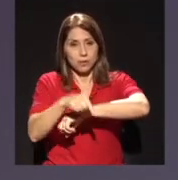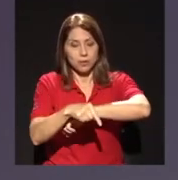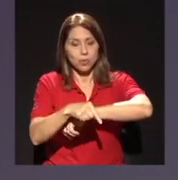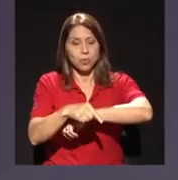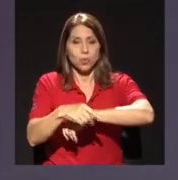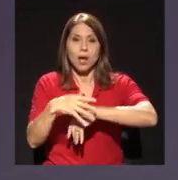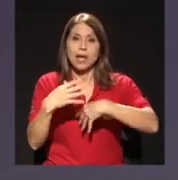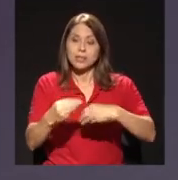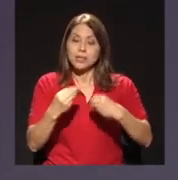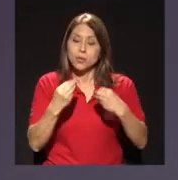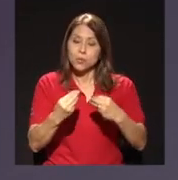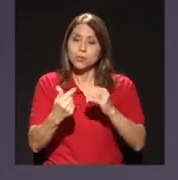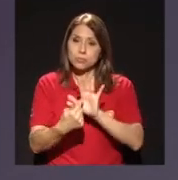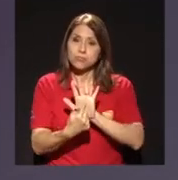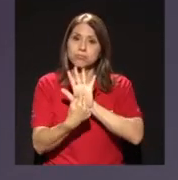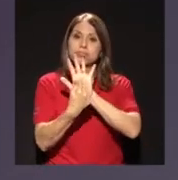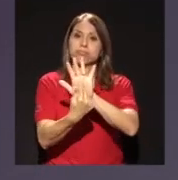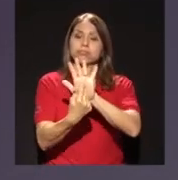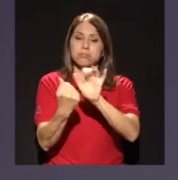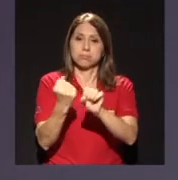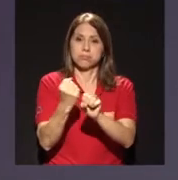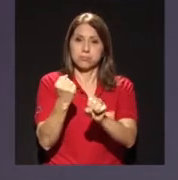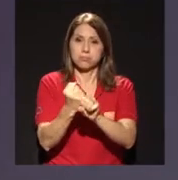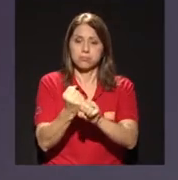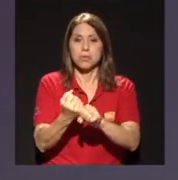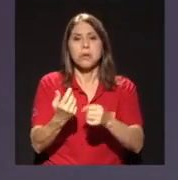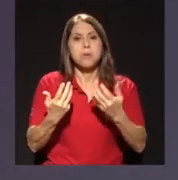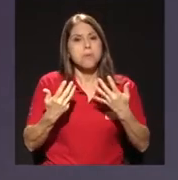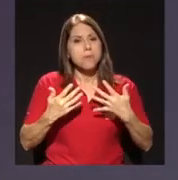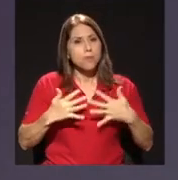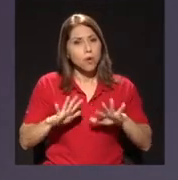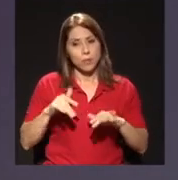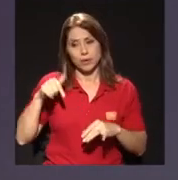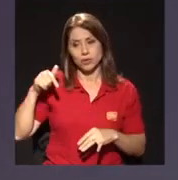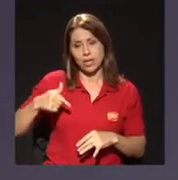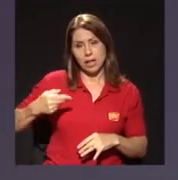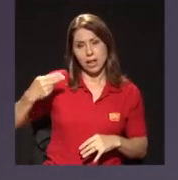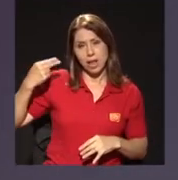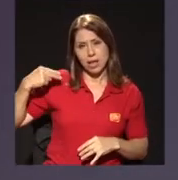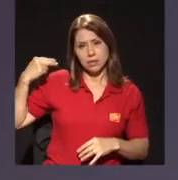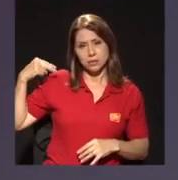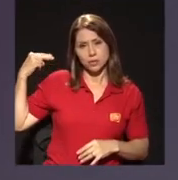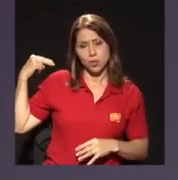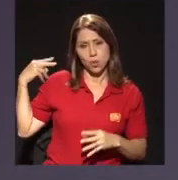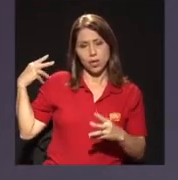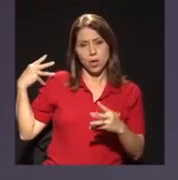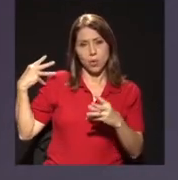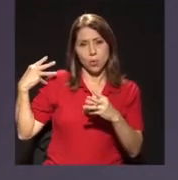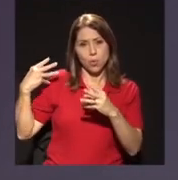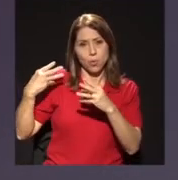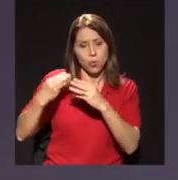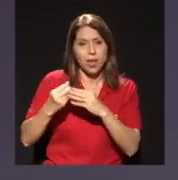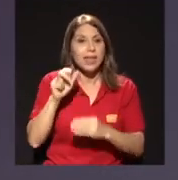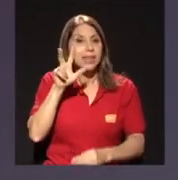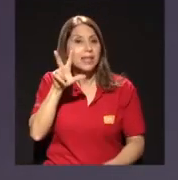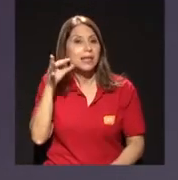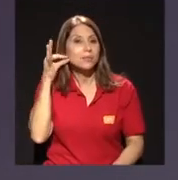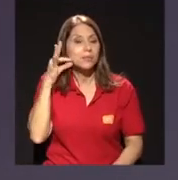de bastante realce. Hemos tenido, por lo menos en lo que va de la historia, 3